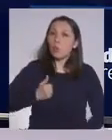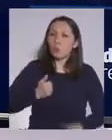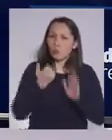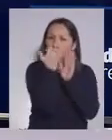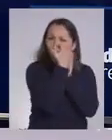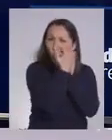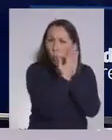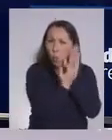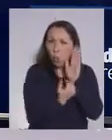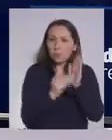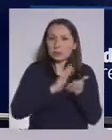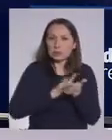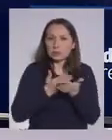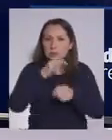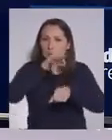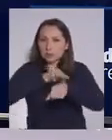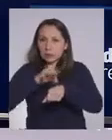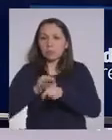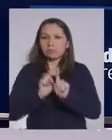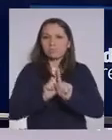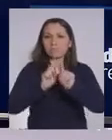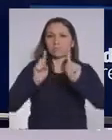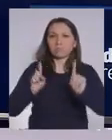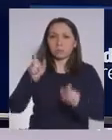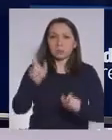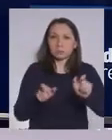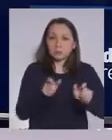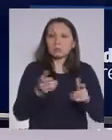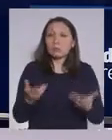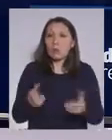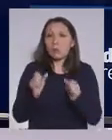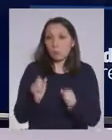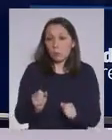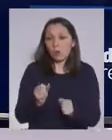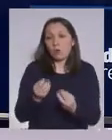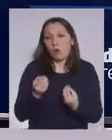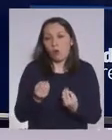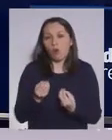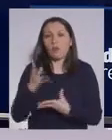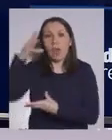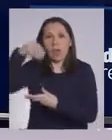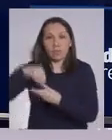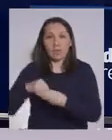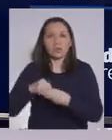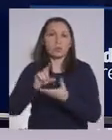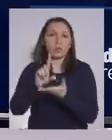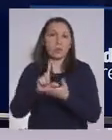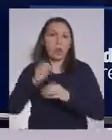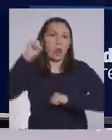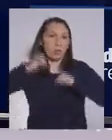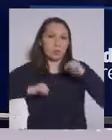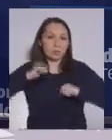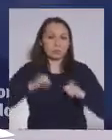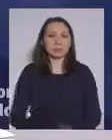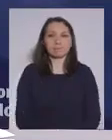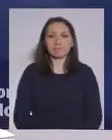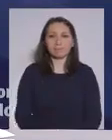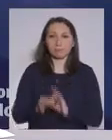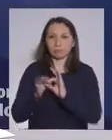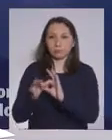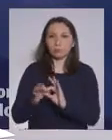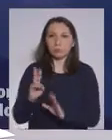todos los protocolos sanitarios de distanciamiento social que puedan existir obviamente al interior de las muchas